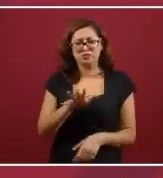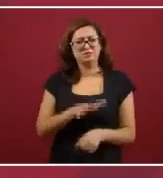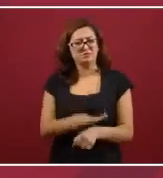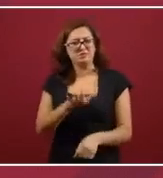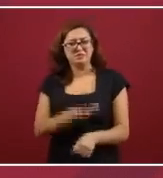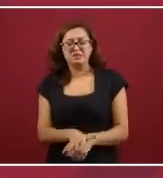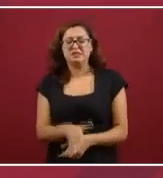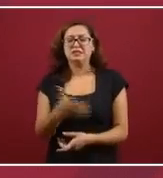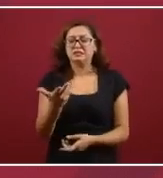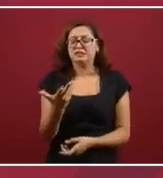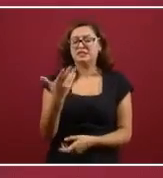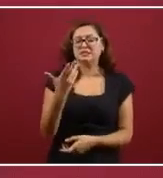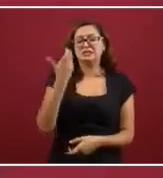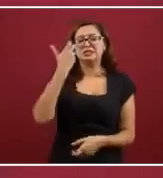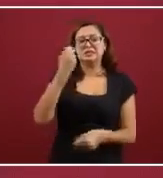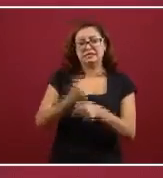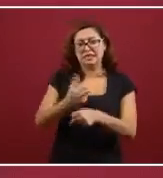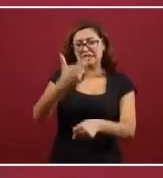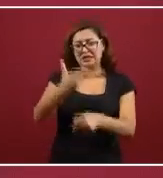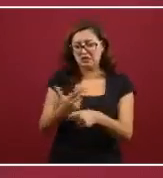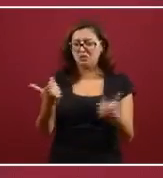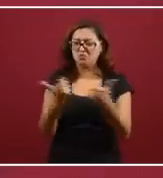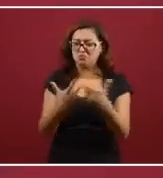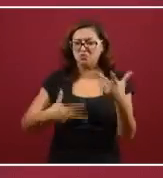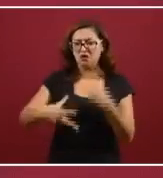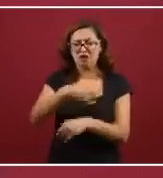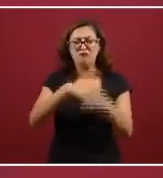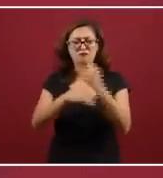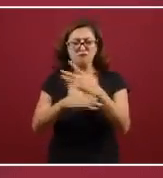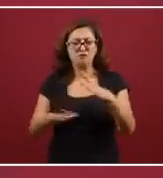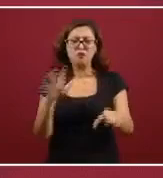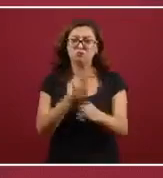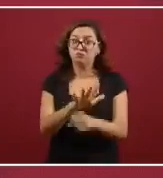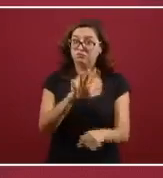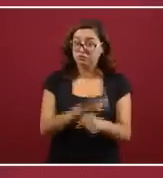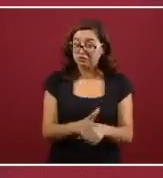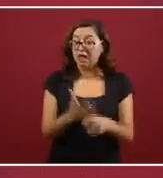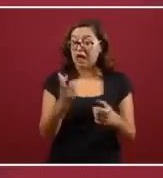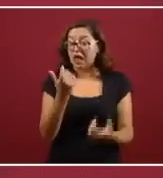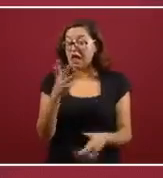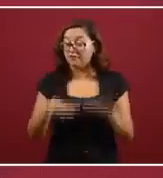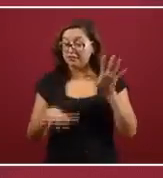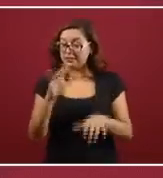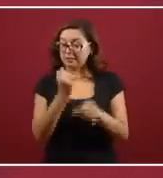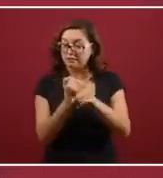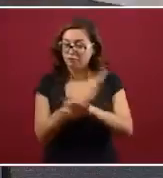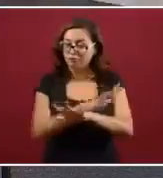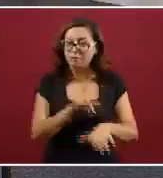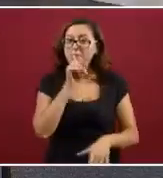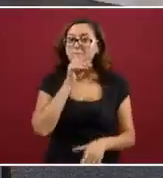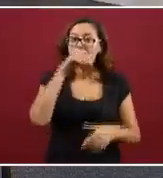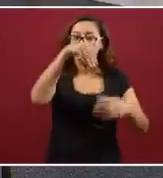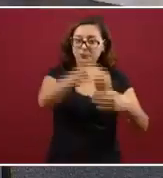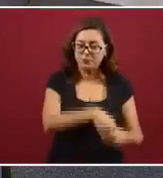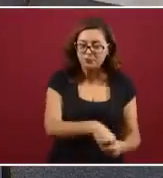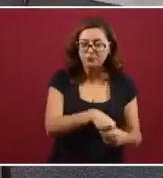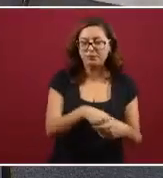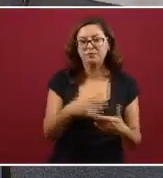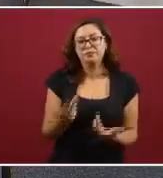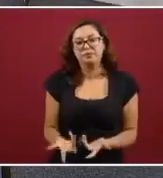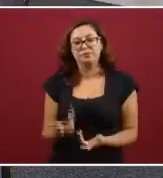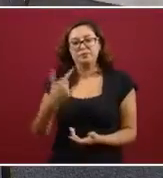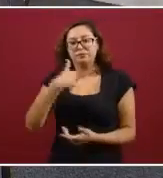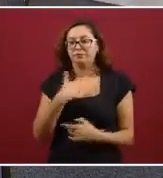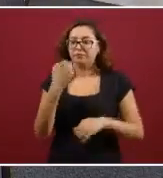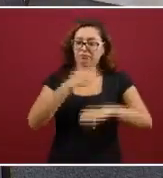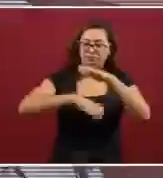Economía tiene la información, alguna de esta información es confidencial. Yo, por ejemplo, he preferido no dar el nombre de las